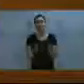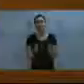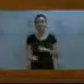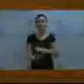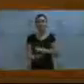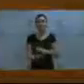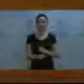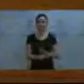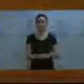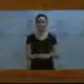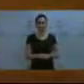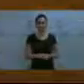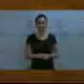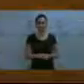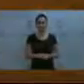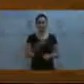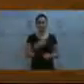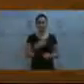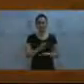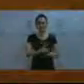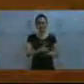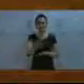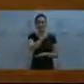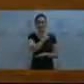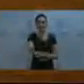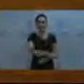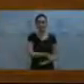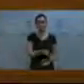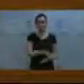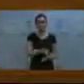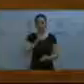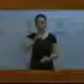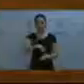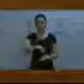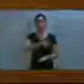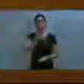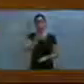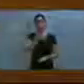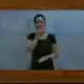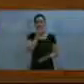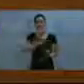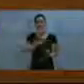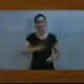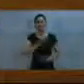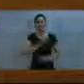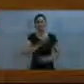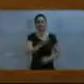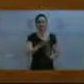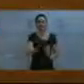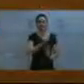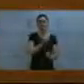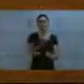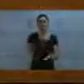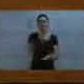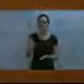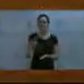consejero, cuando estuvo en este estrado contestando a la interpelación que antecede a esta moción, al que usted citaba, ya les dijo que las conexiones turísticas,